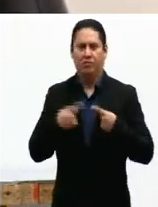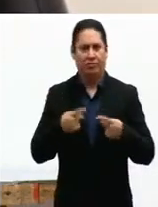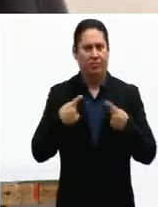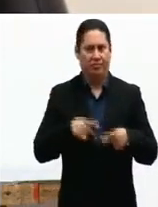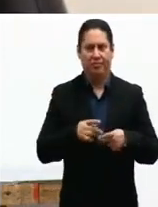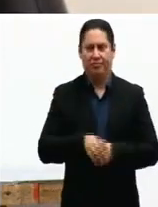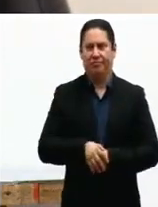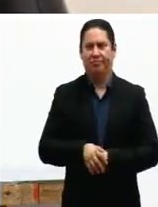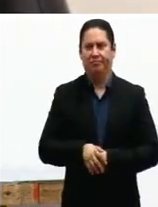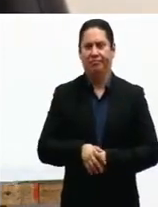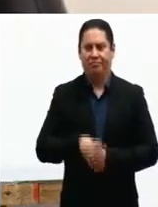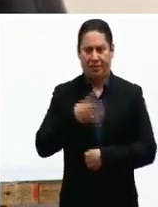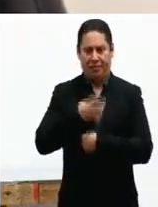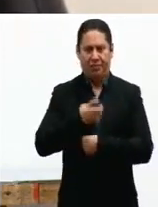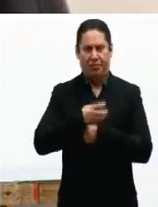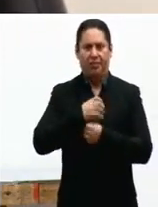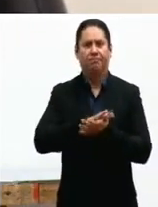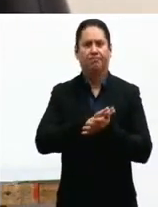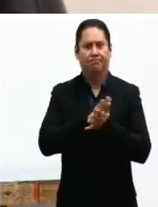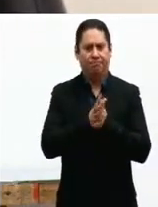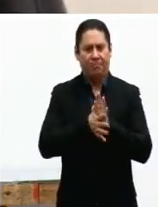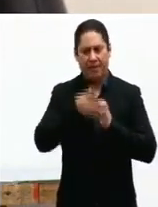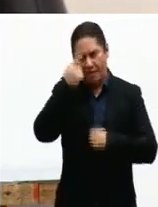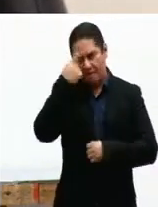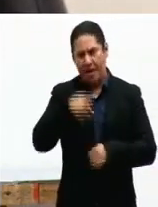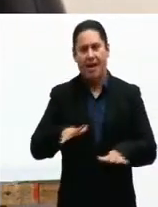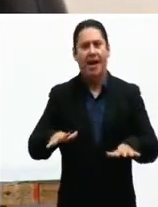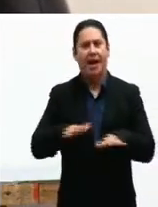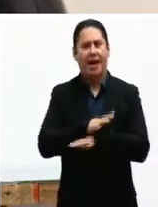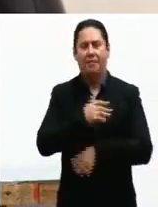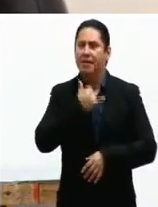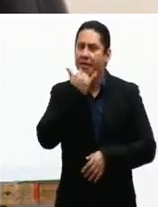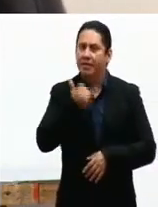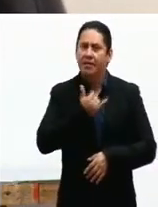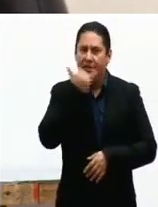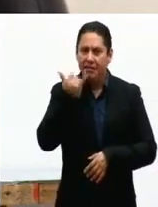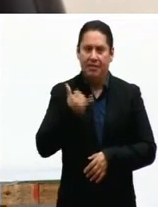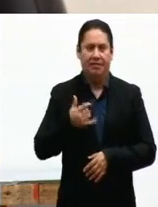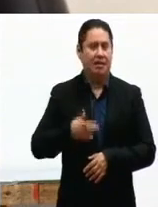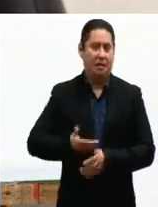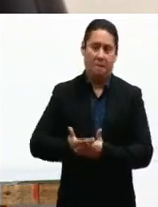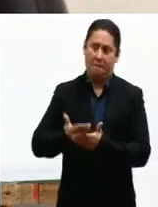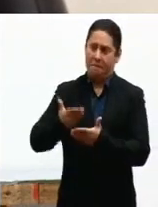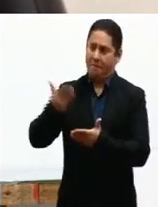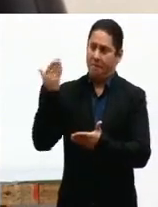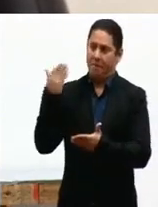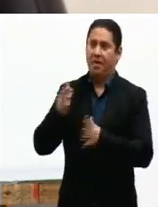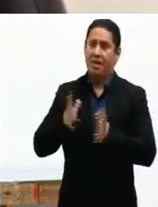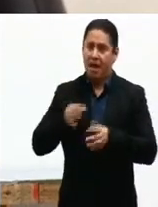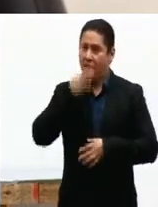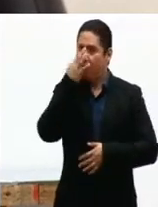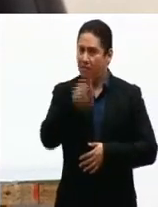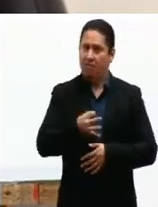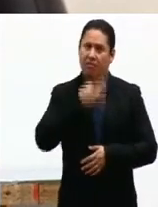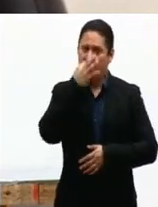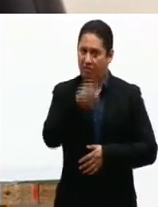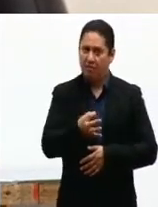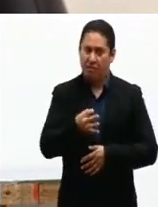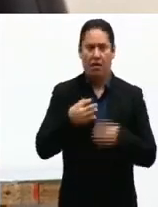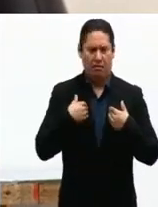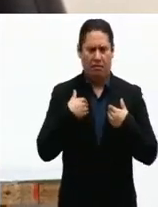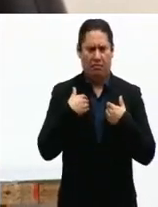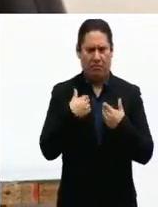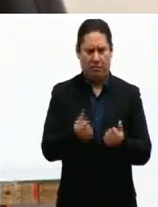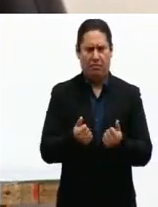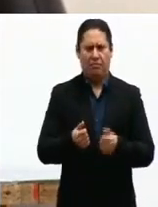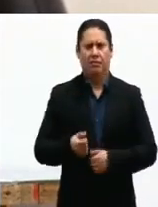compañeras, que la Cuarta Transformación era precisamente para cambiar los errores y los horrores del pasado, como ya lo han mencionado, y entendía yo también